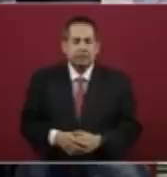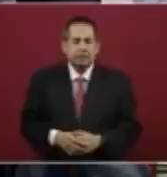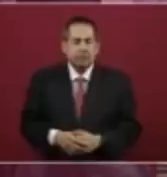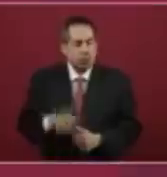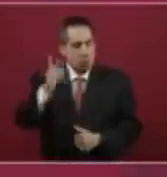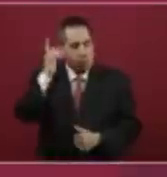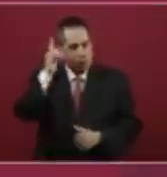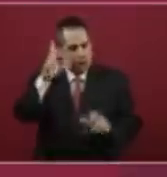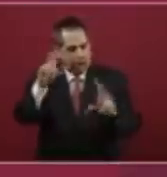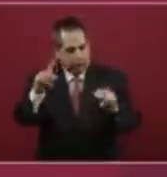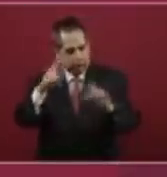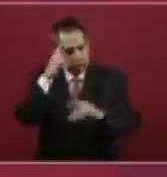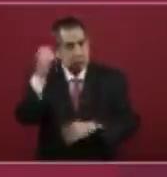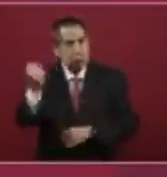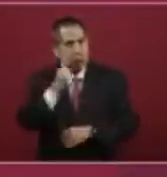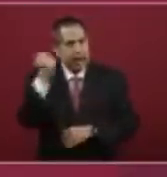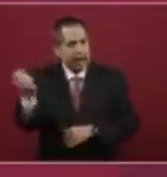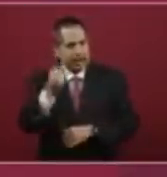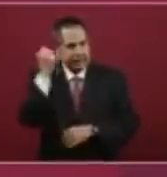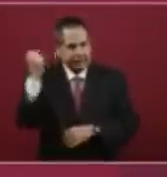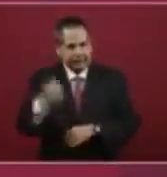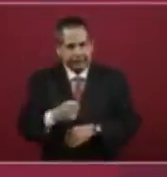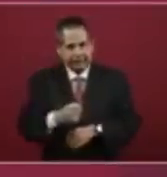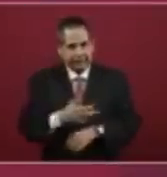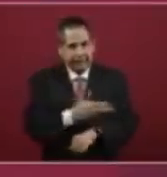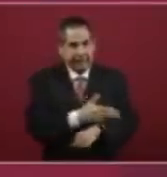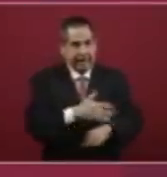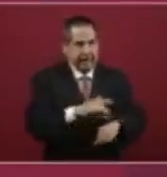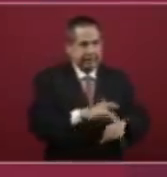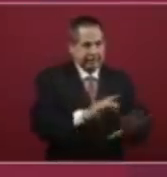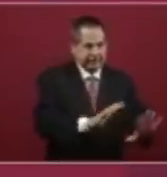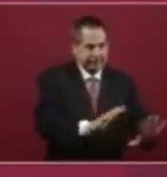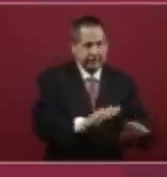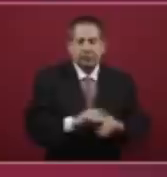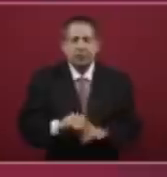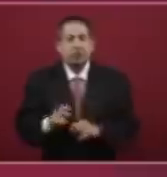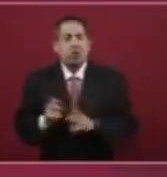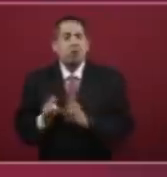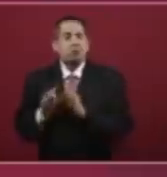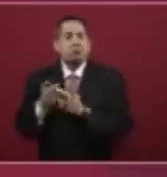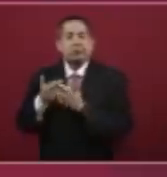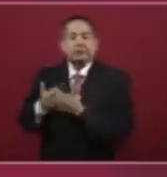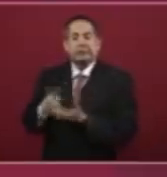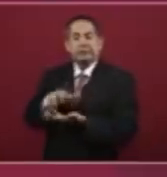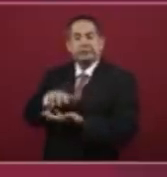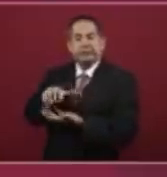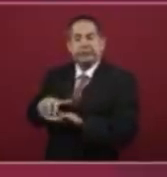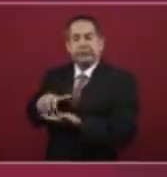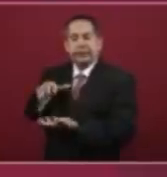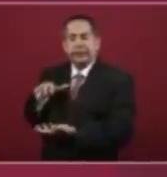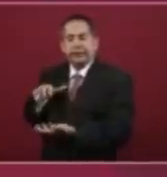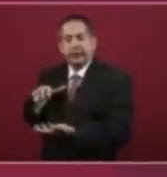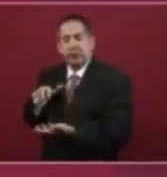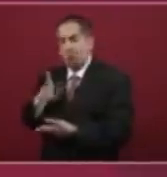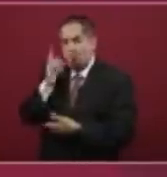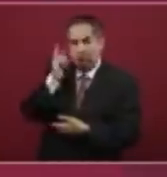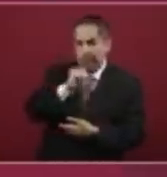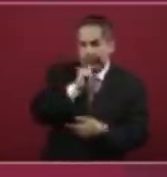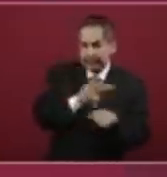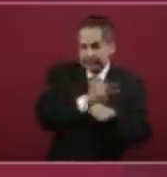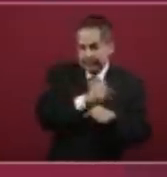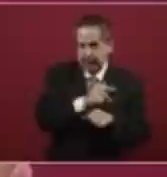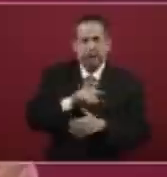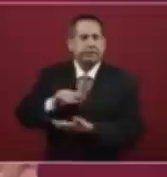Toco madera, pero vale más tener una reserva. Y ya